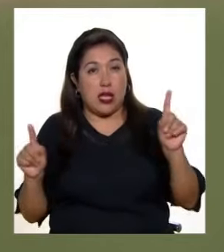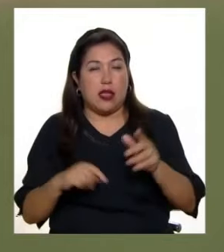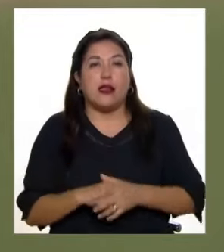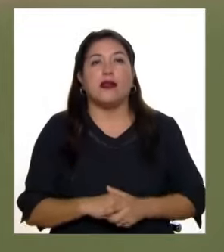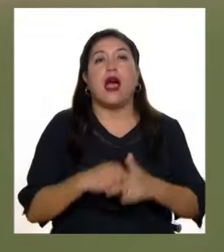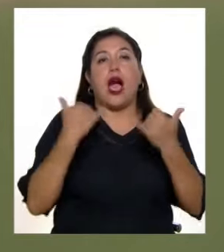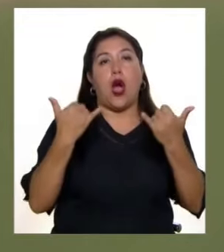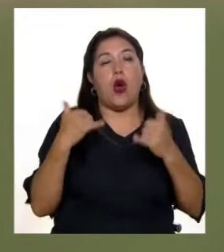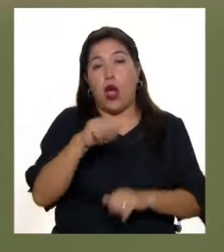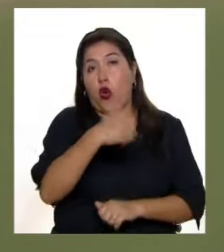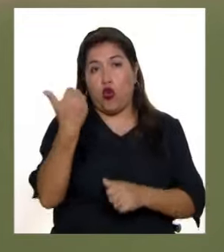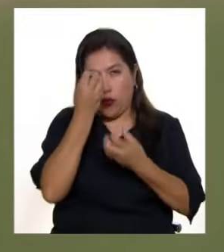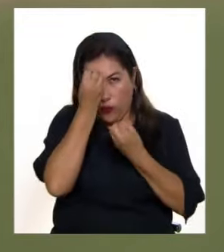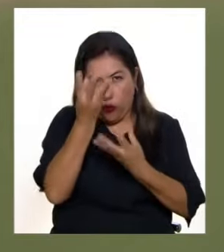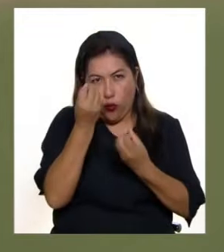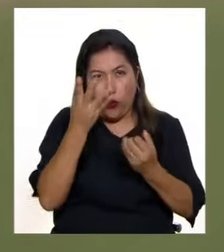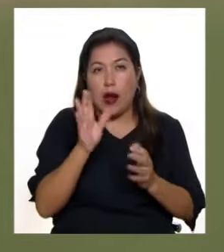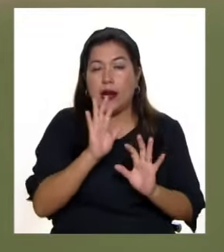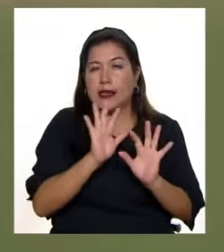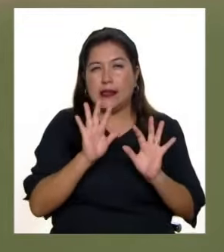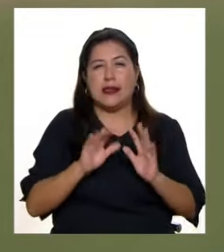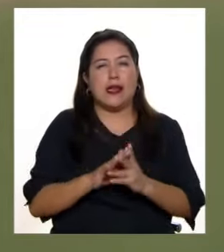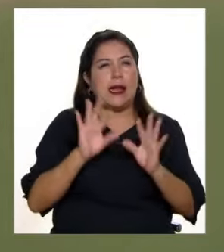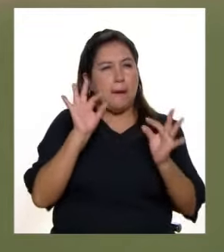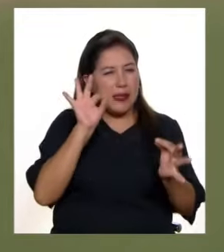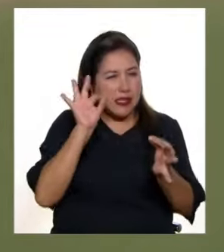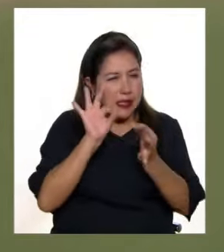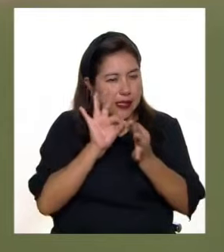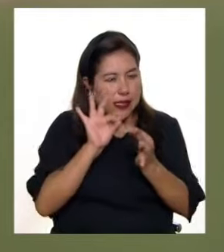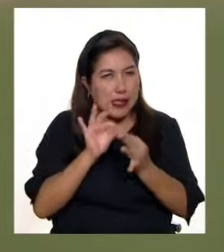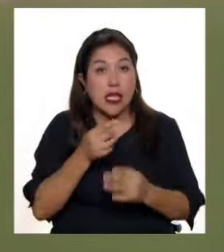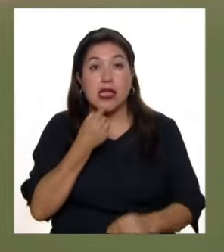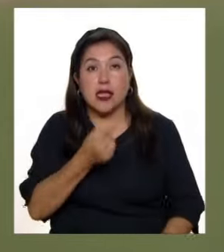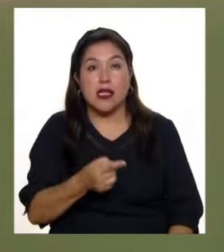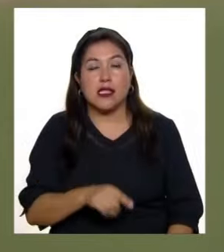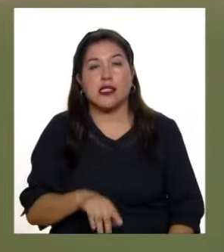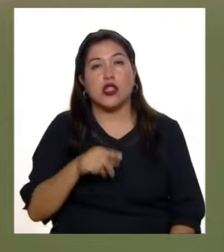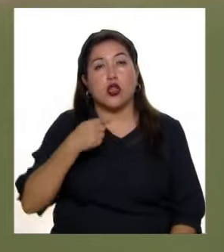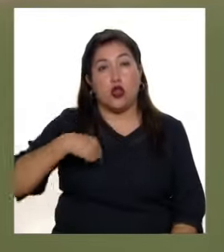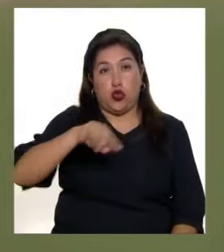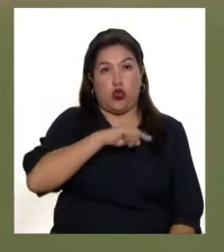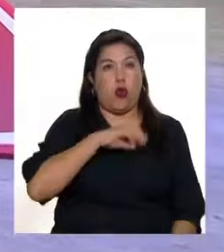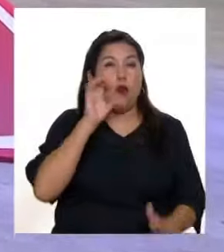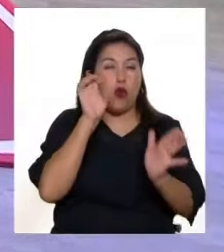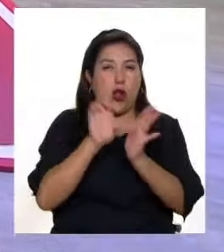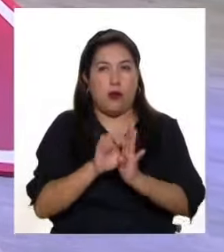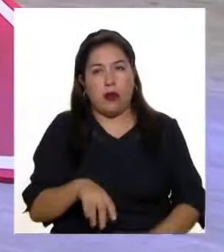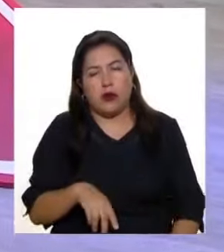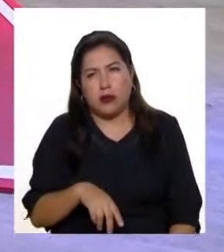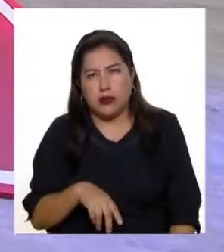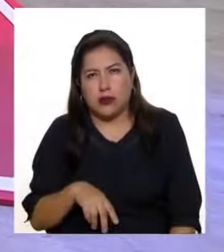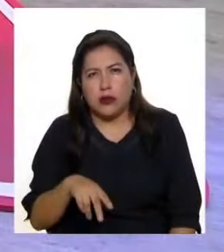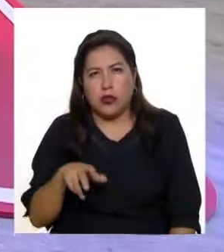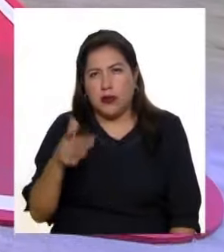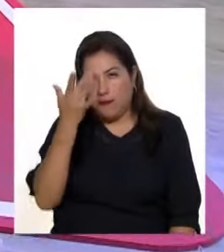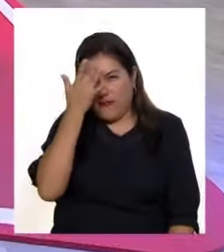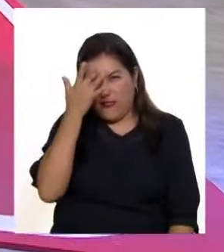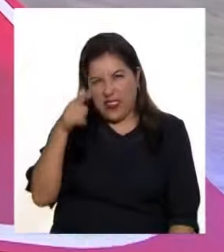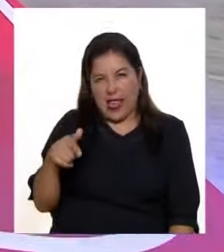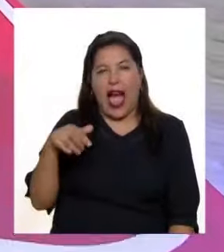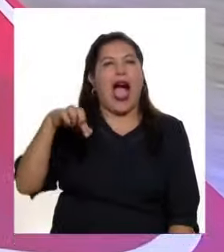hay un dato muy, muy, muy preciso y es que es casi el punto donde nosotros decimos, lo escuchamos y decimos prostatitis.